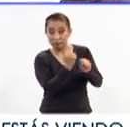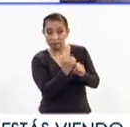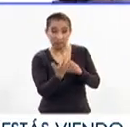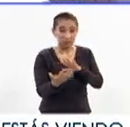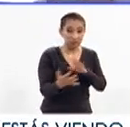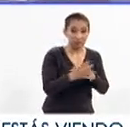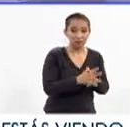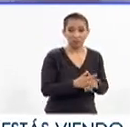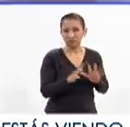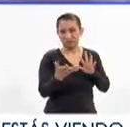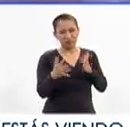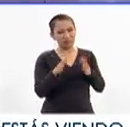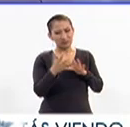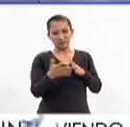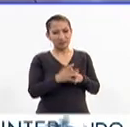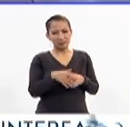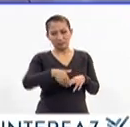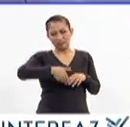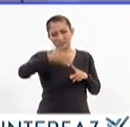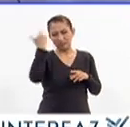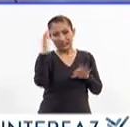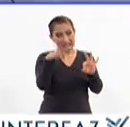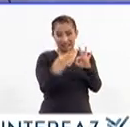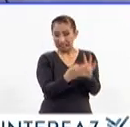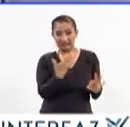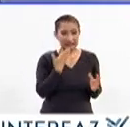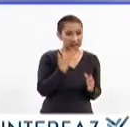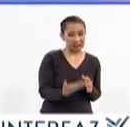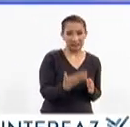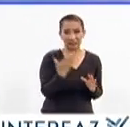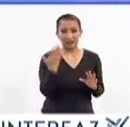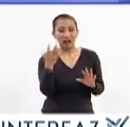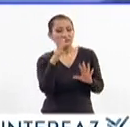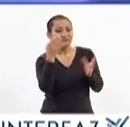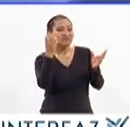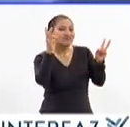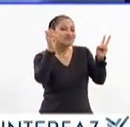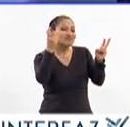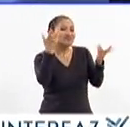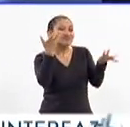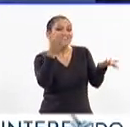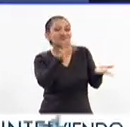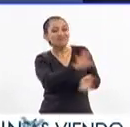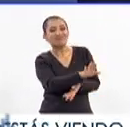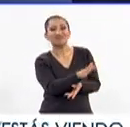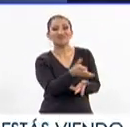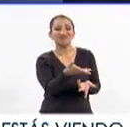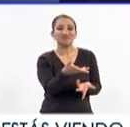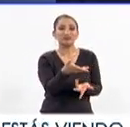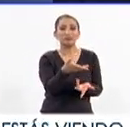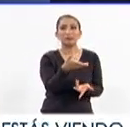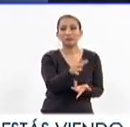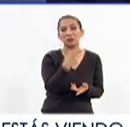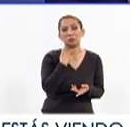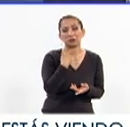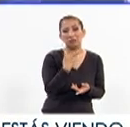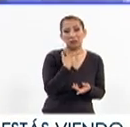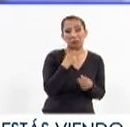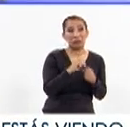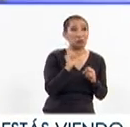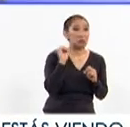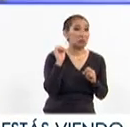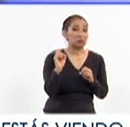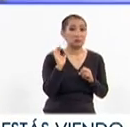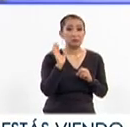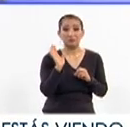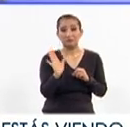más o menos? Más o menos. No se sabe exactamente, son cuestiones incluso desde el punto de vista político, desde el